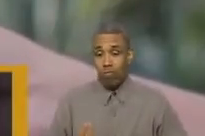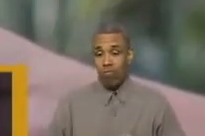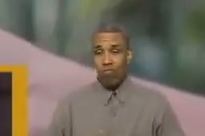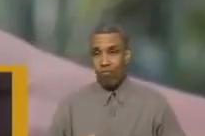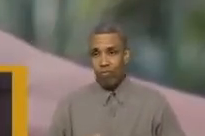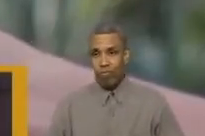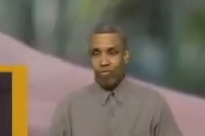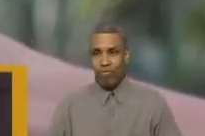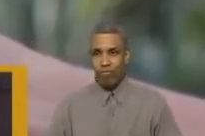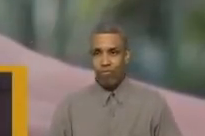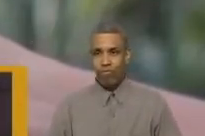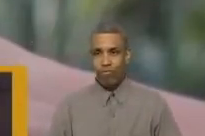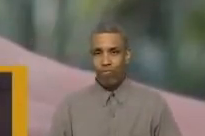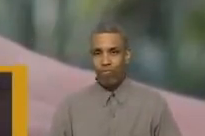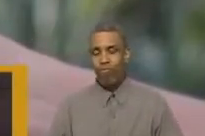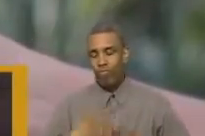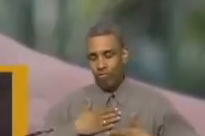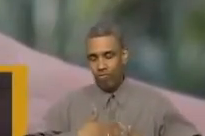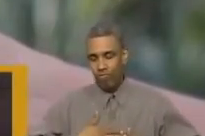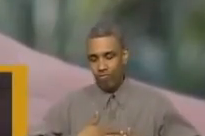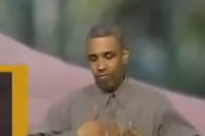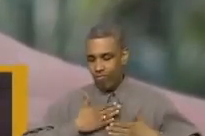ya esperando pues de que